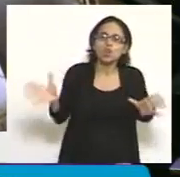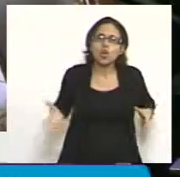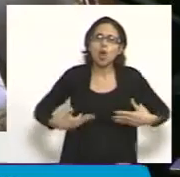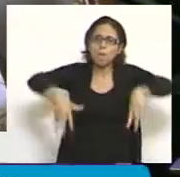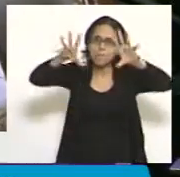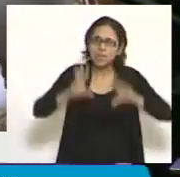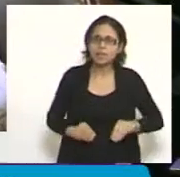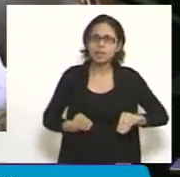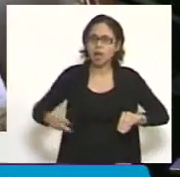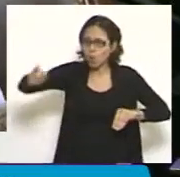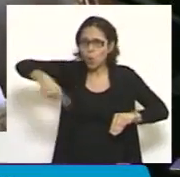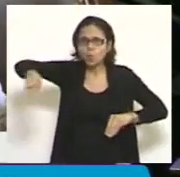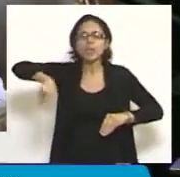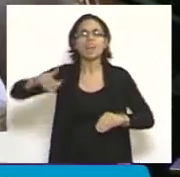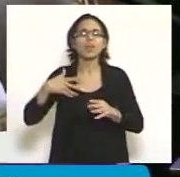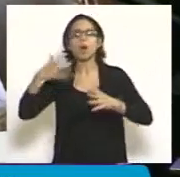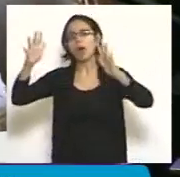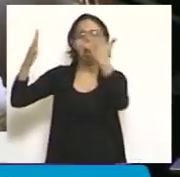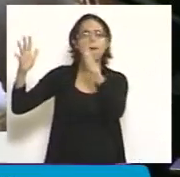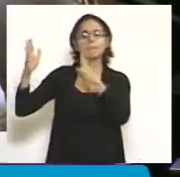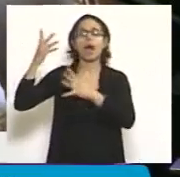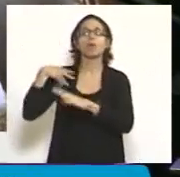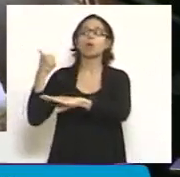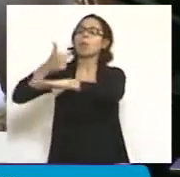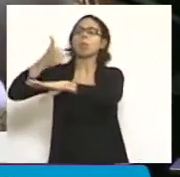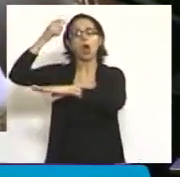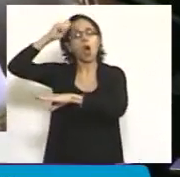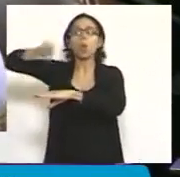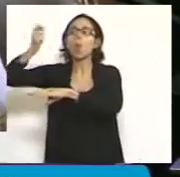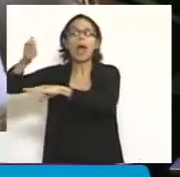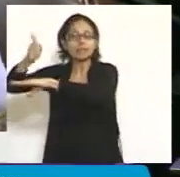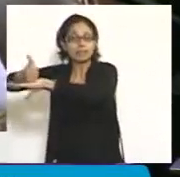agredida cuando ustedes aplauden a jueces complacientes que van a ser